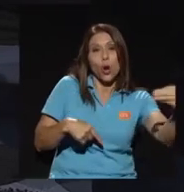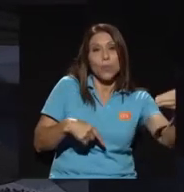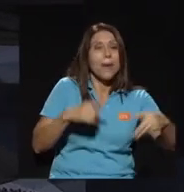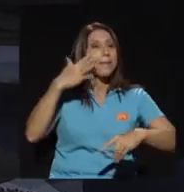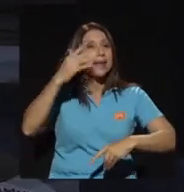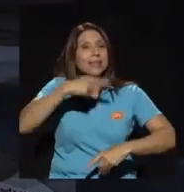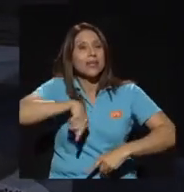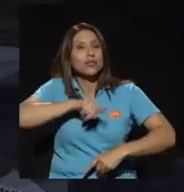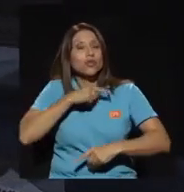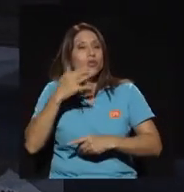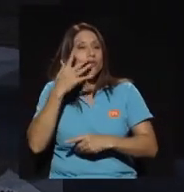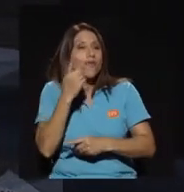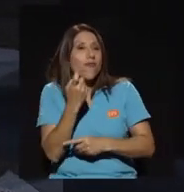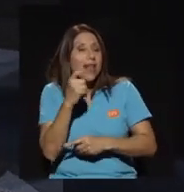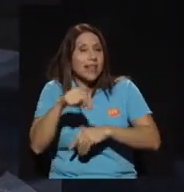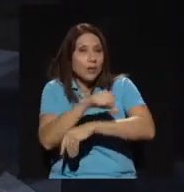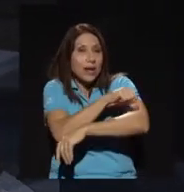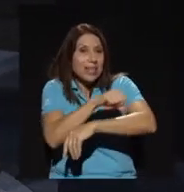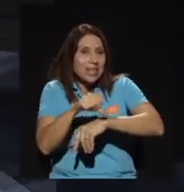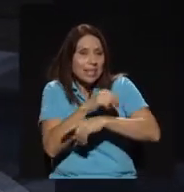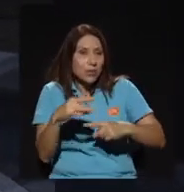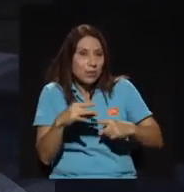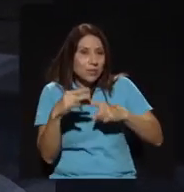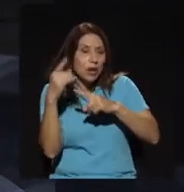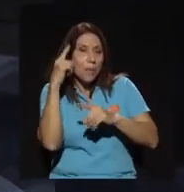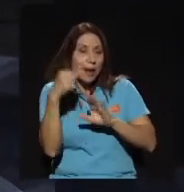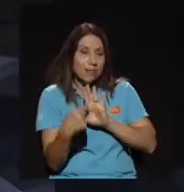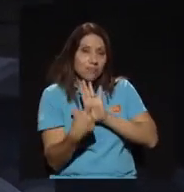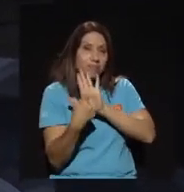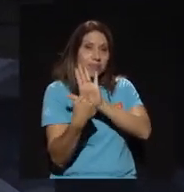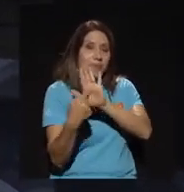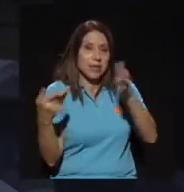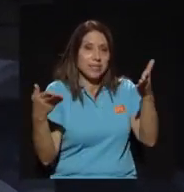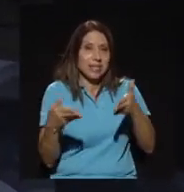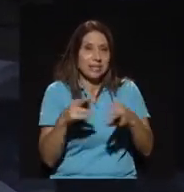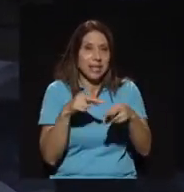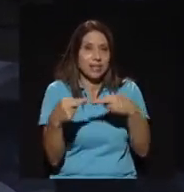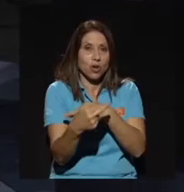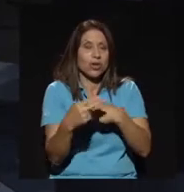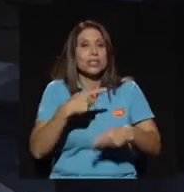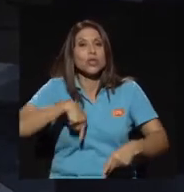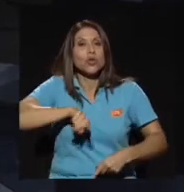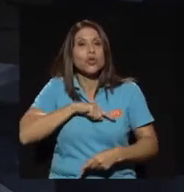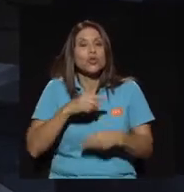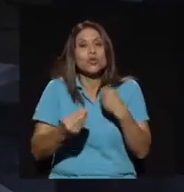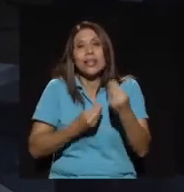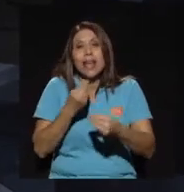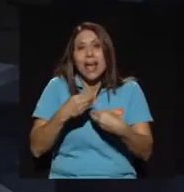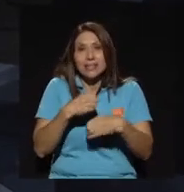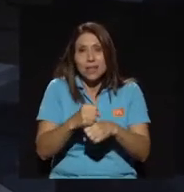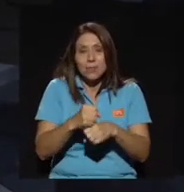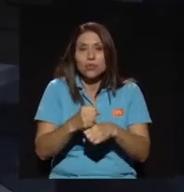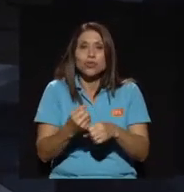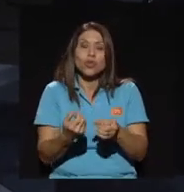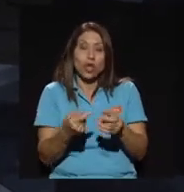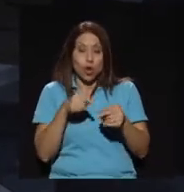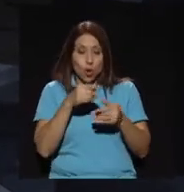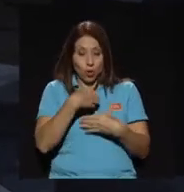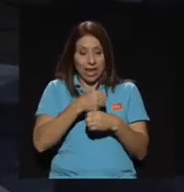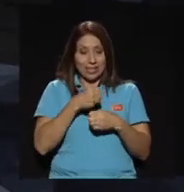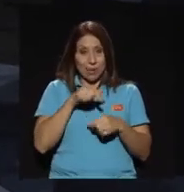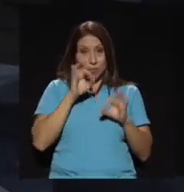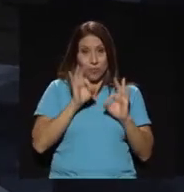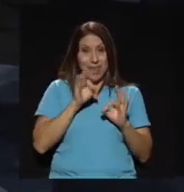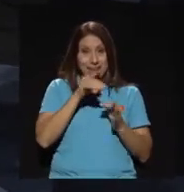particularmente para las regiones, sino que pues hemos tratado de hacer lo que sabemos hacer razonablemente bien en el centro y